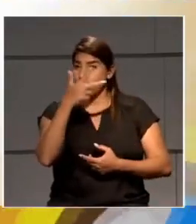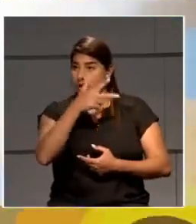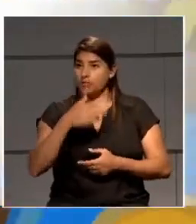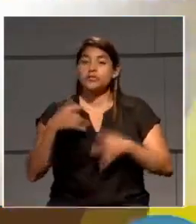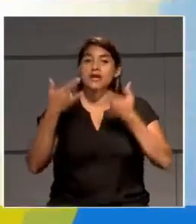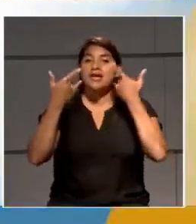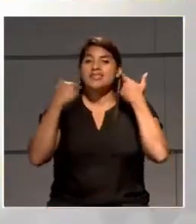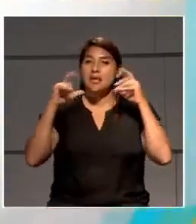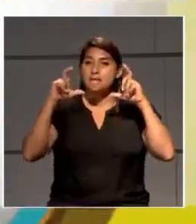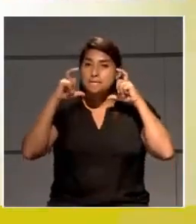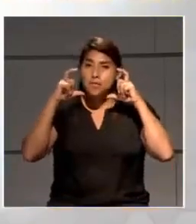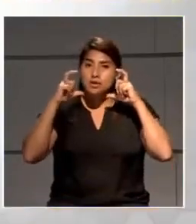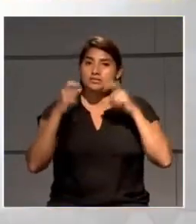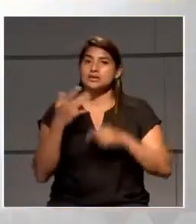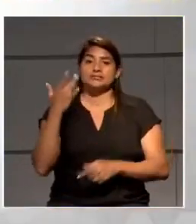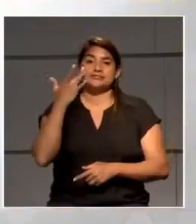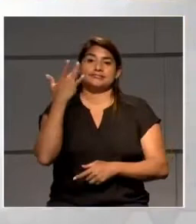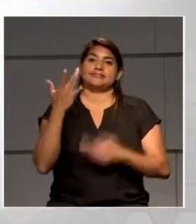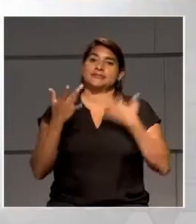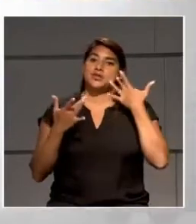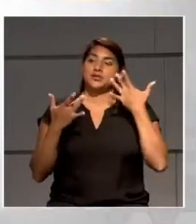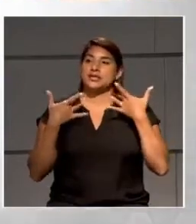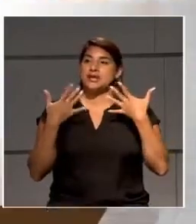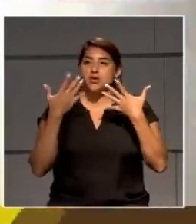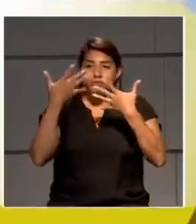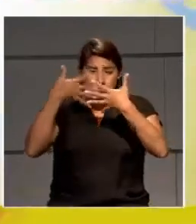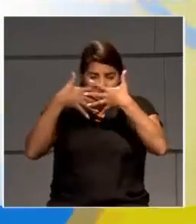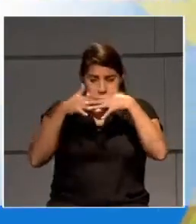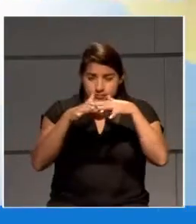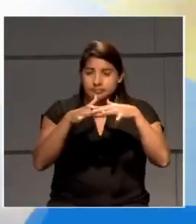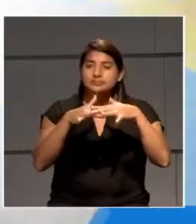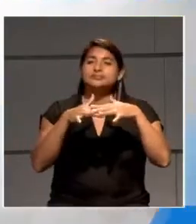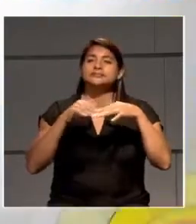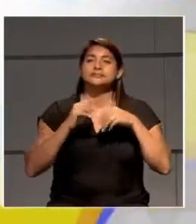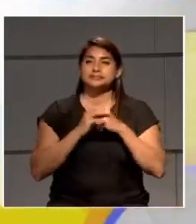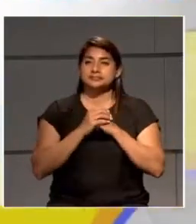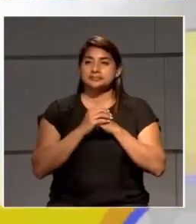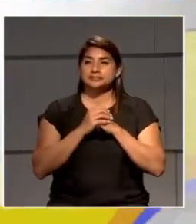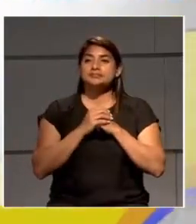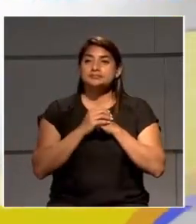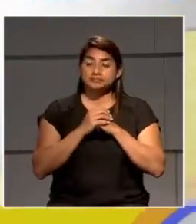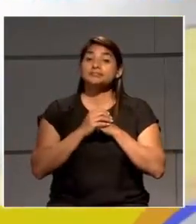ya la tiene puesta y es que no se nota, es como camuflada.